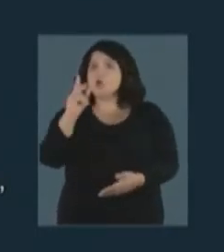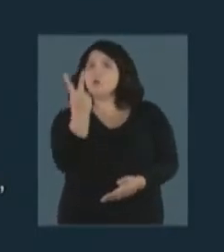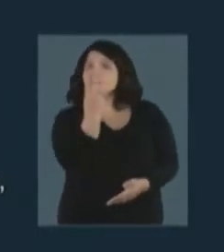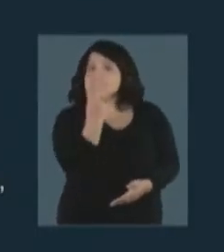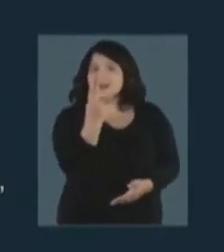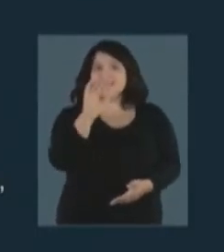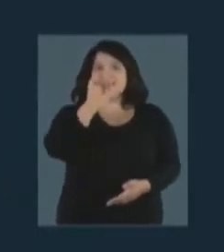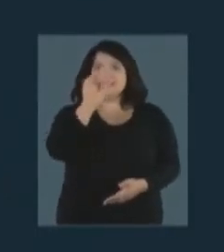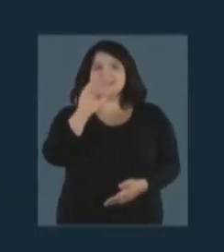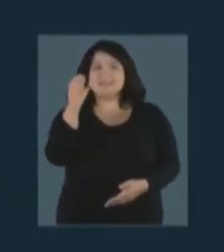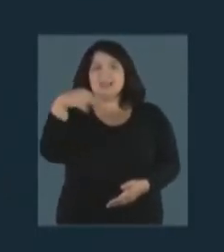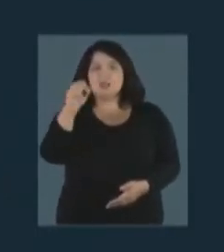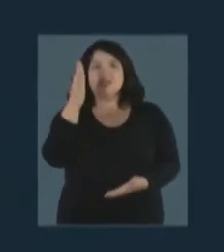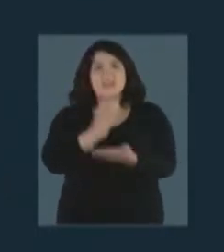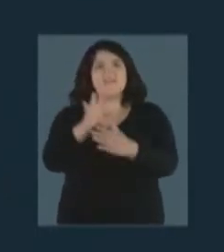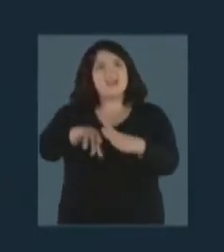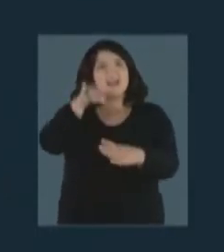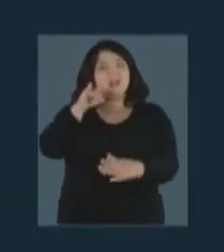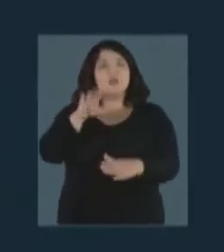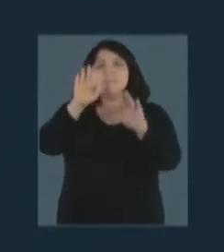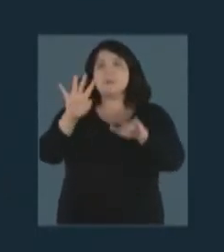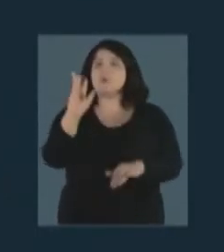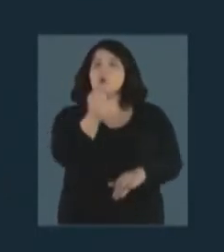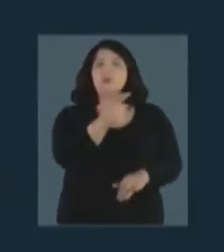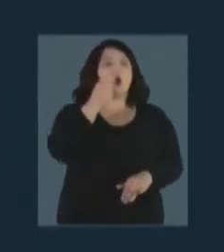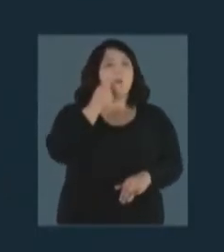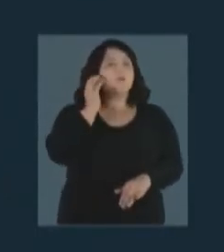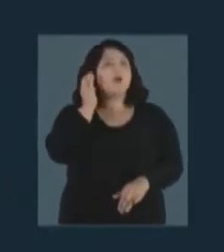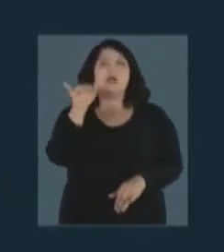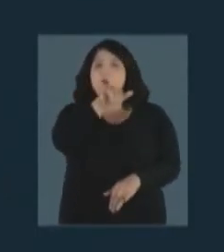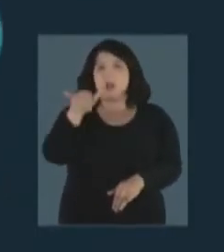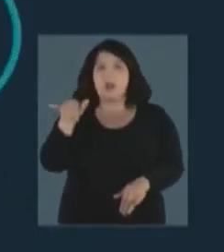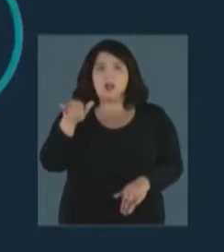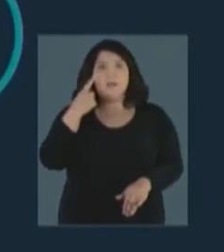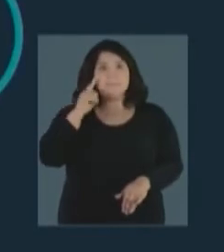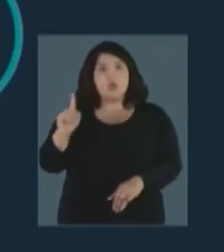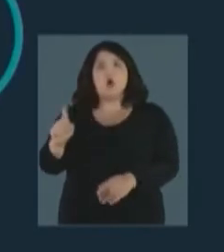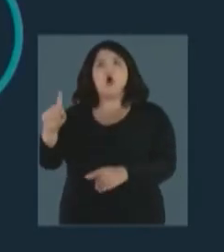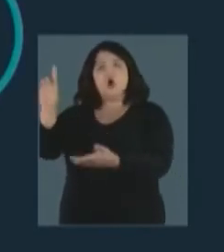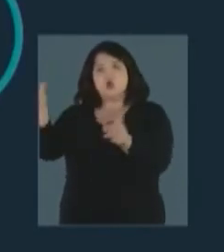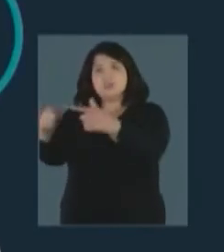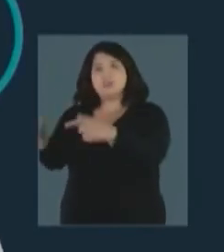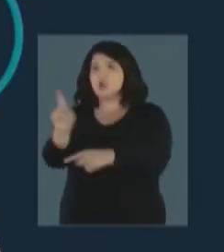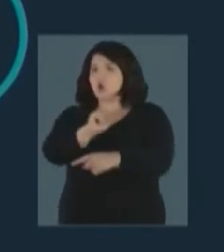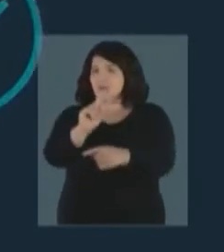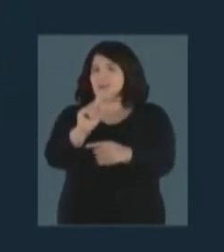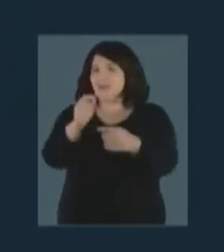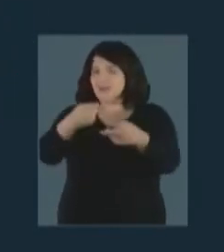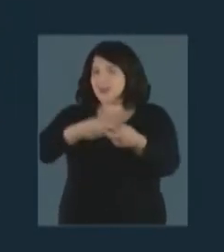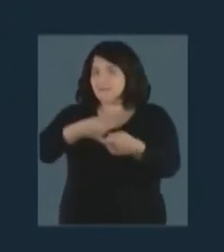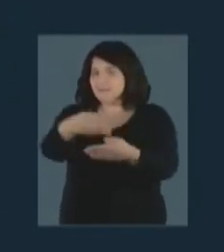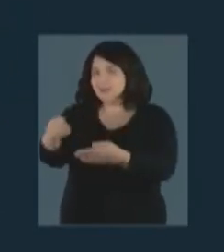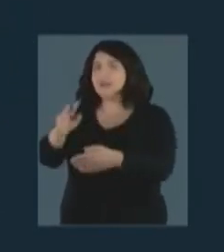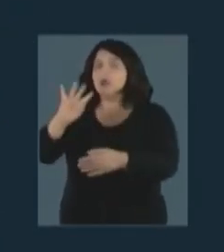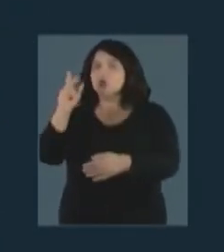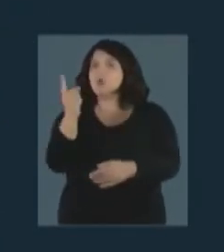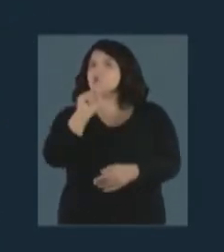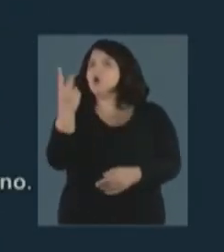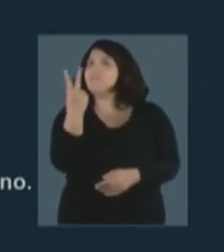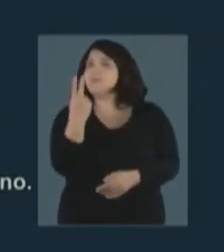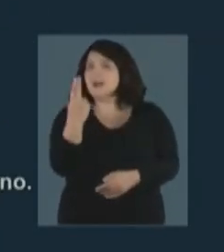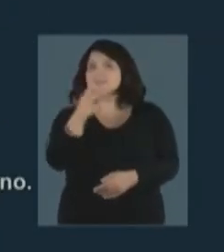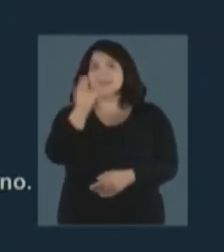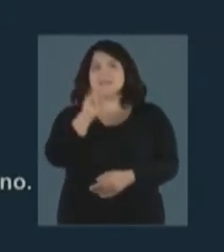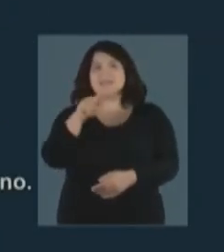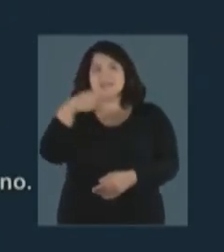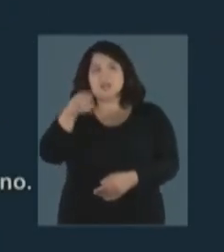de escaños, deben resultar electos igual número de hombres y mujeres. Mientras que en los distritos que repartan un número impar de escaños, la diferencia